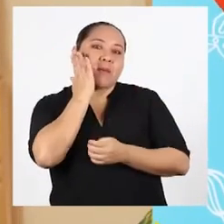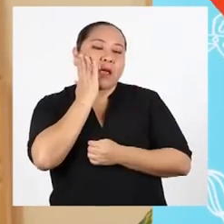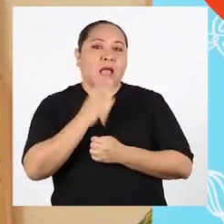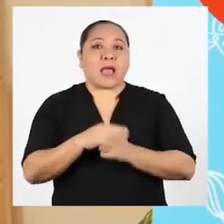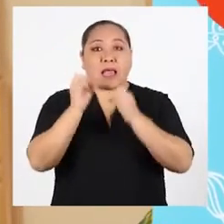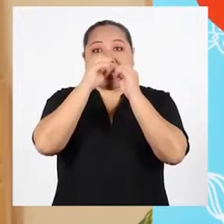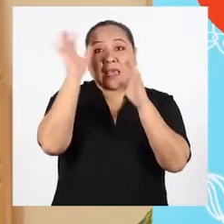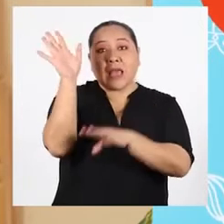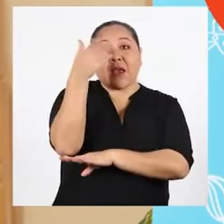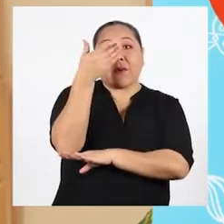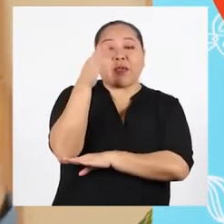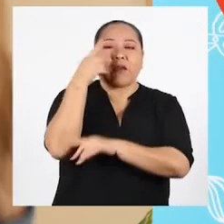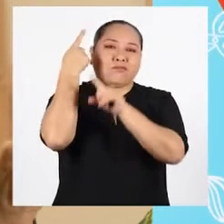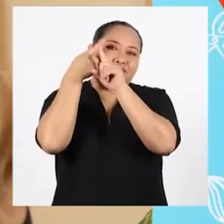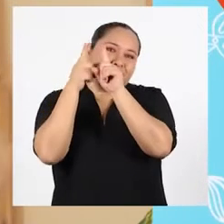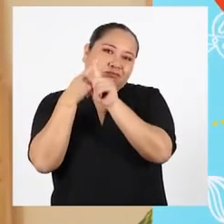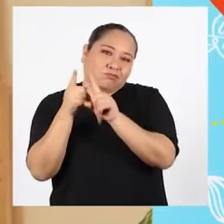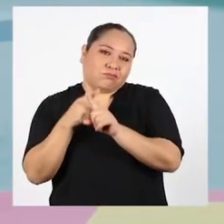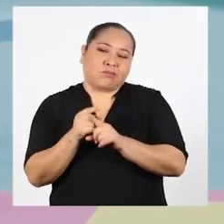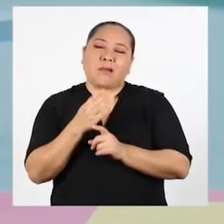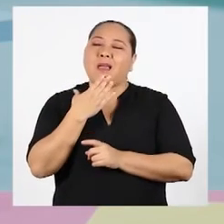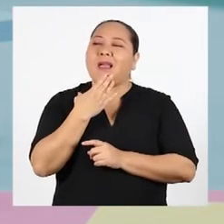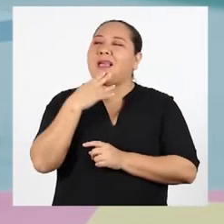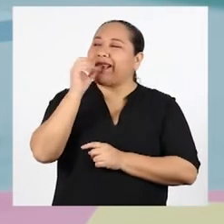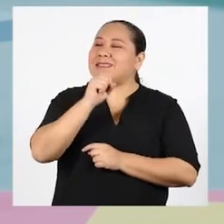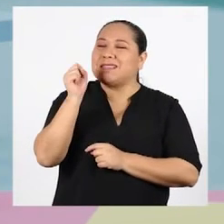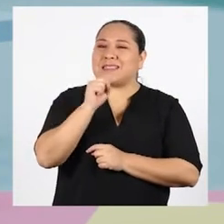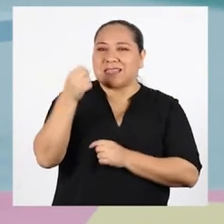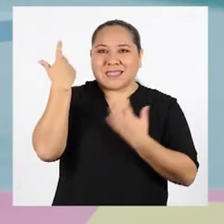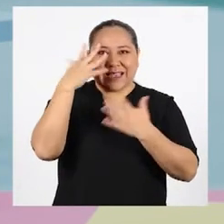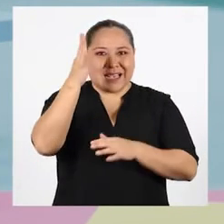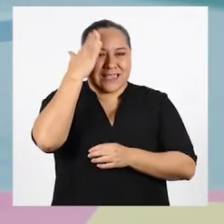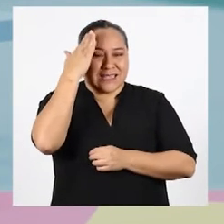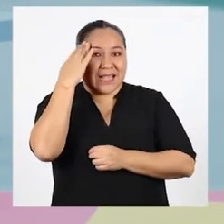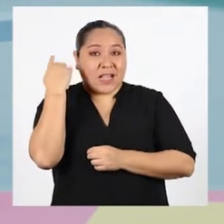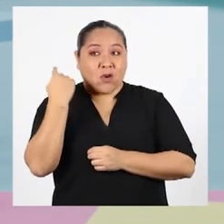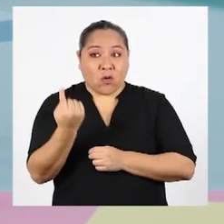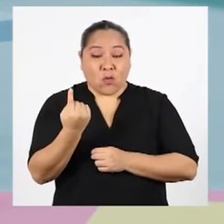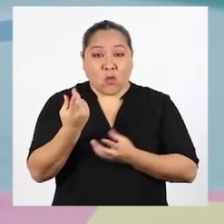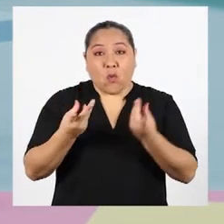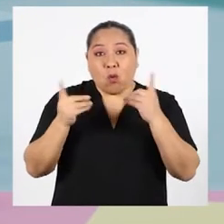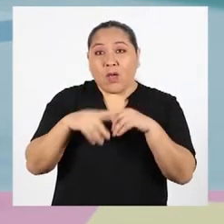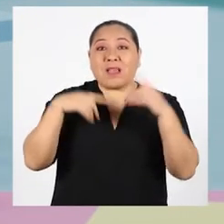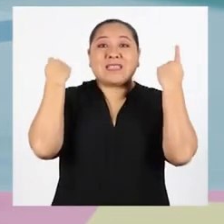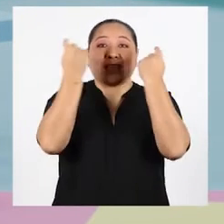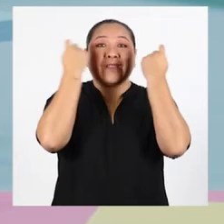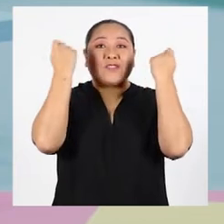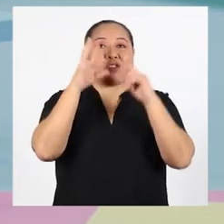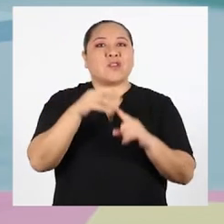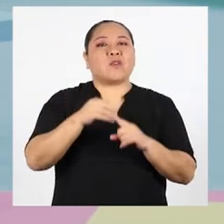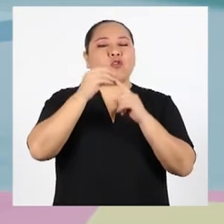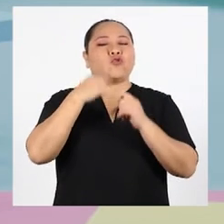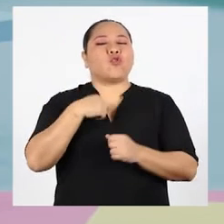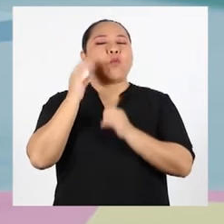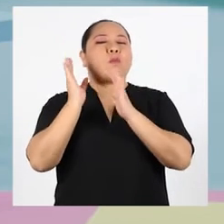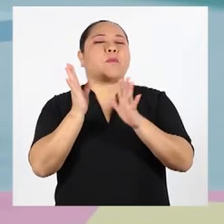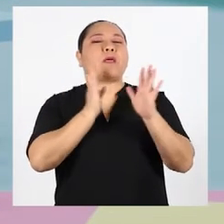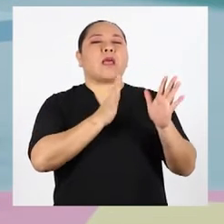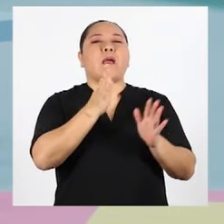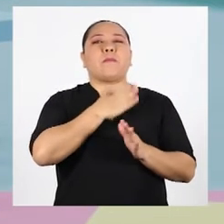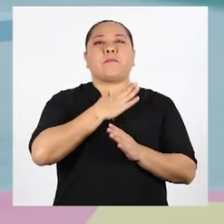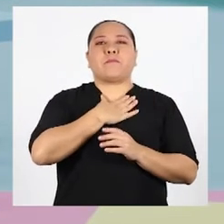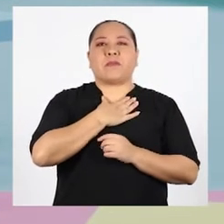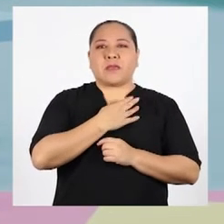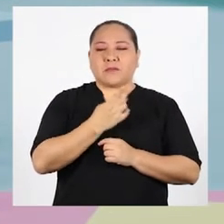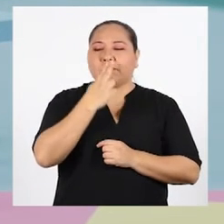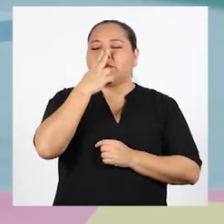Madre, el Día de la Bandera, etc. ¡Uy, sí! Ya sé. Cada vez que haya una celebración especial, prepararé